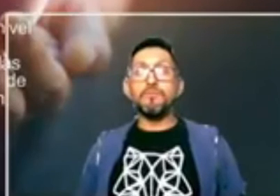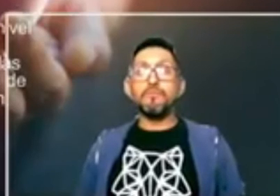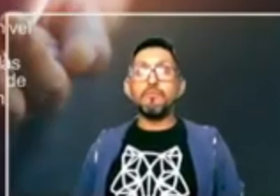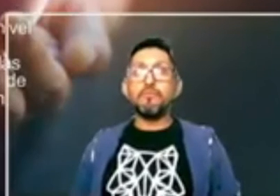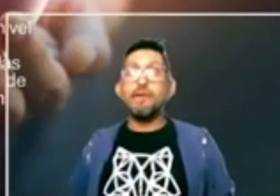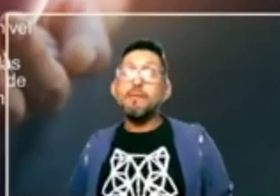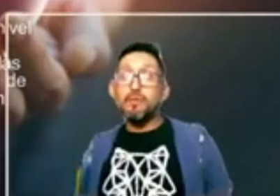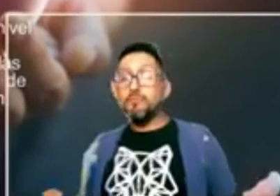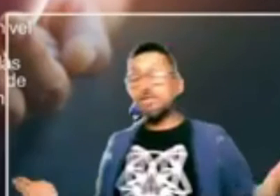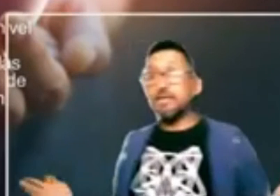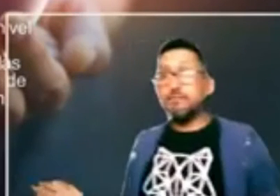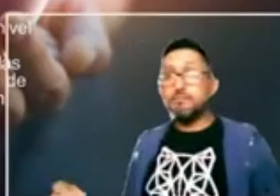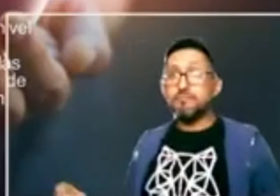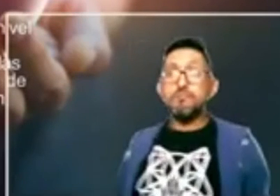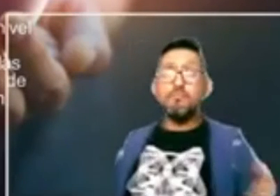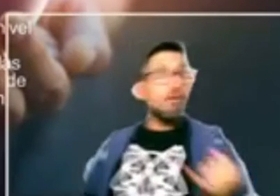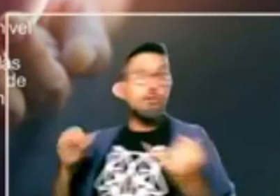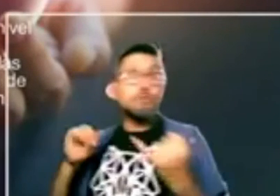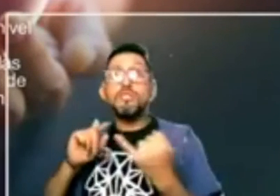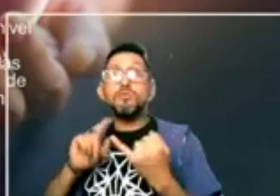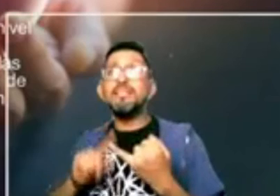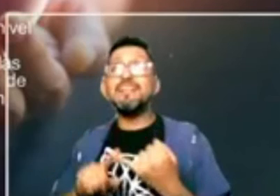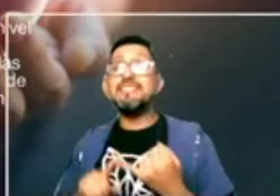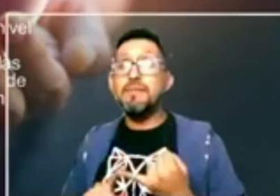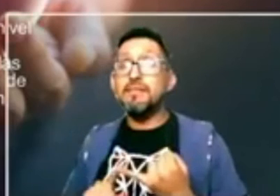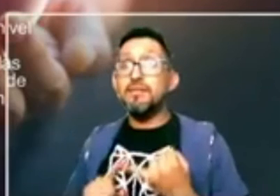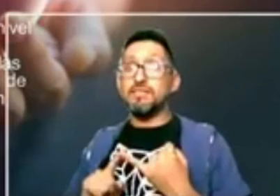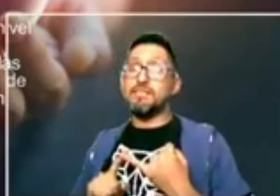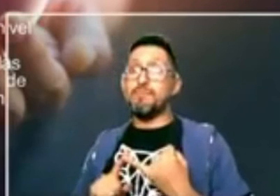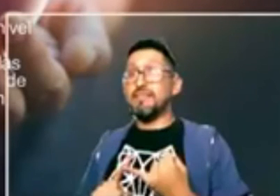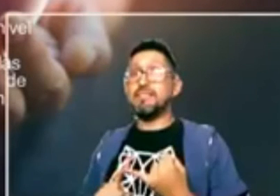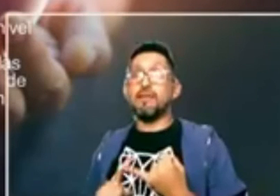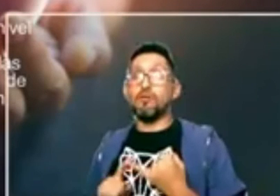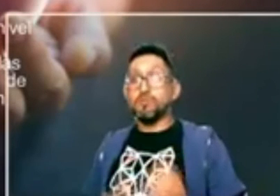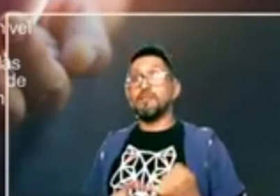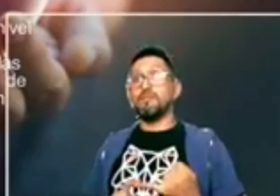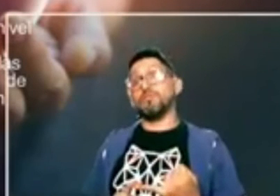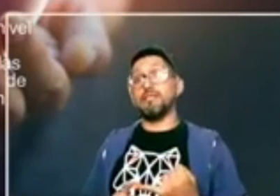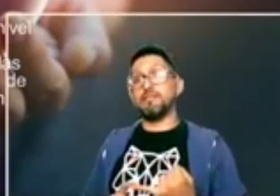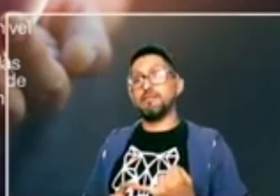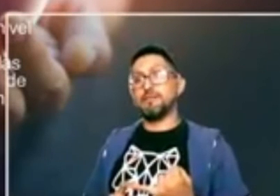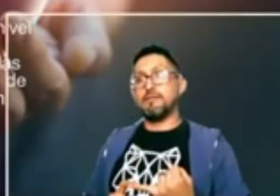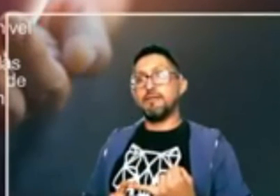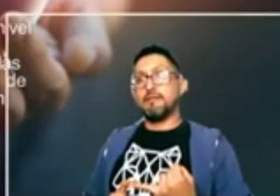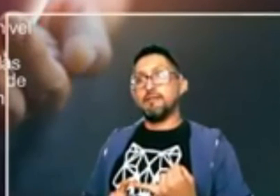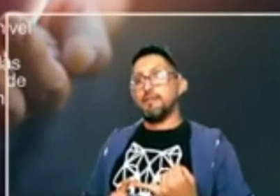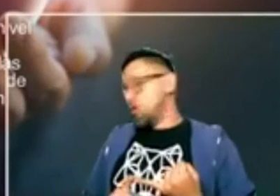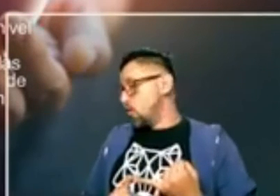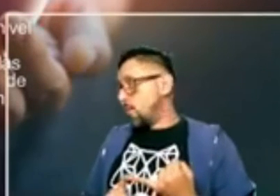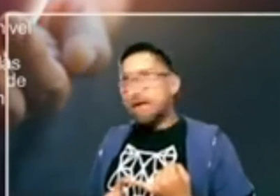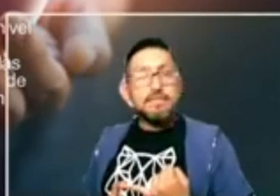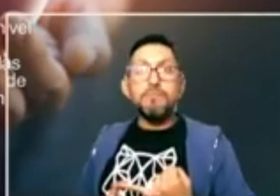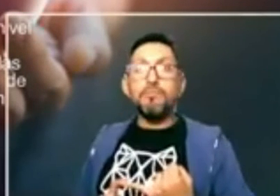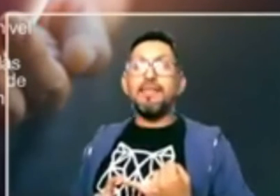necesitamos. ¿Qué podemos hacer? Podemos reducir drásticamente nuestra dependencia de combustibles fósiles.